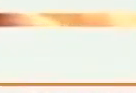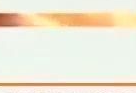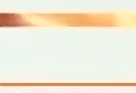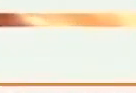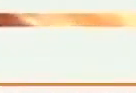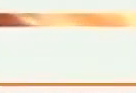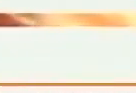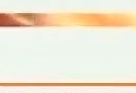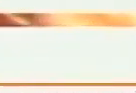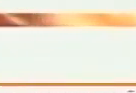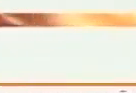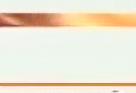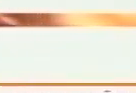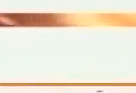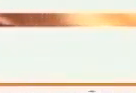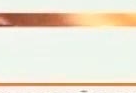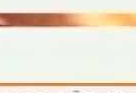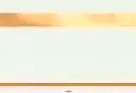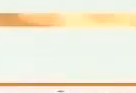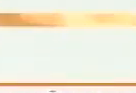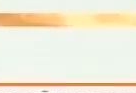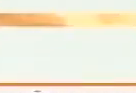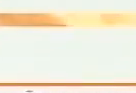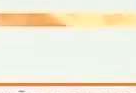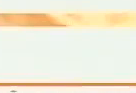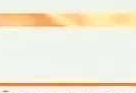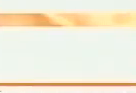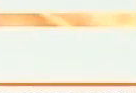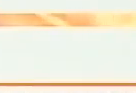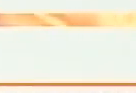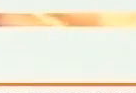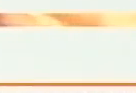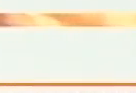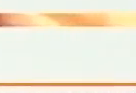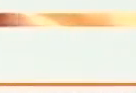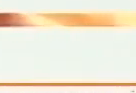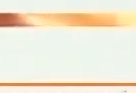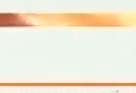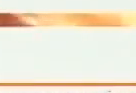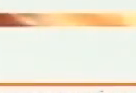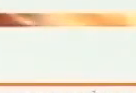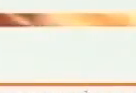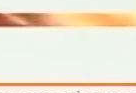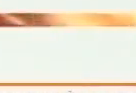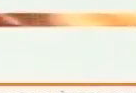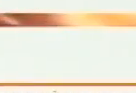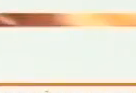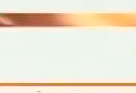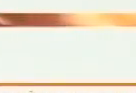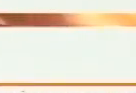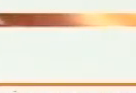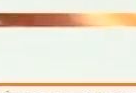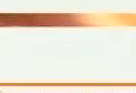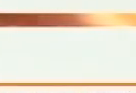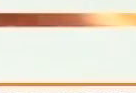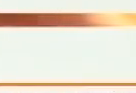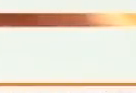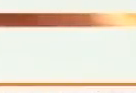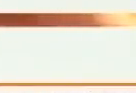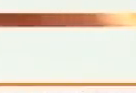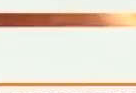siendo supraconstitucionales y de carácter extraordinario, puede asumir cualquiera de los